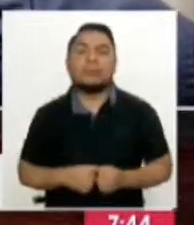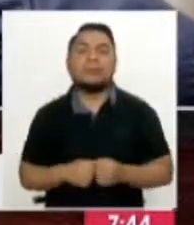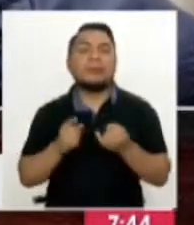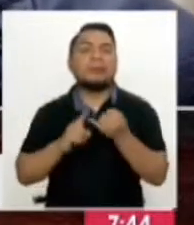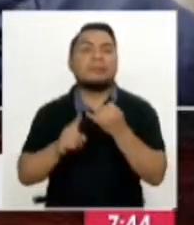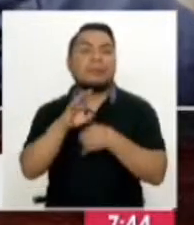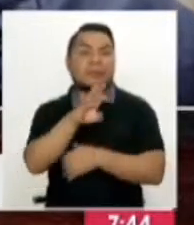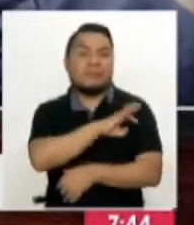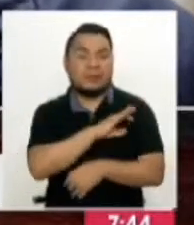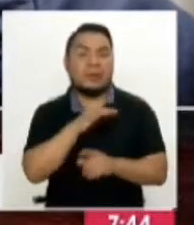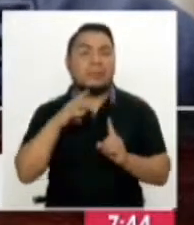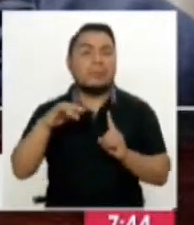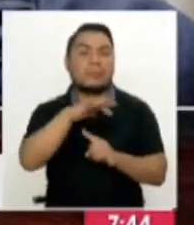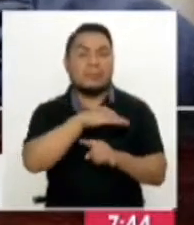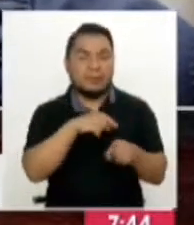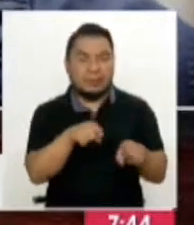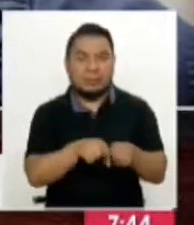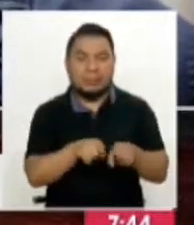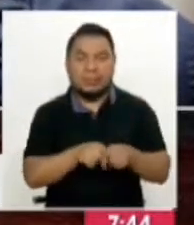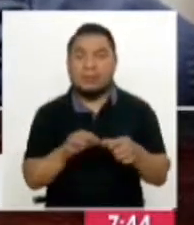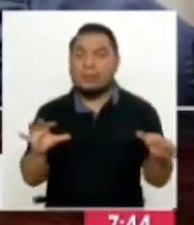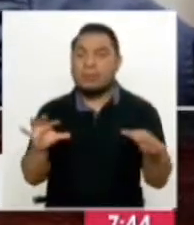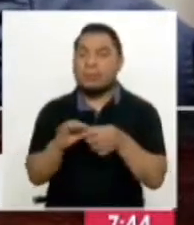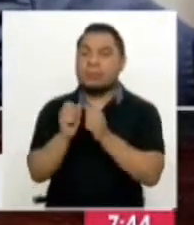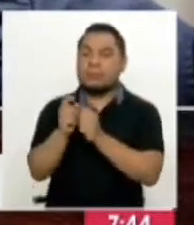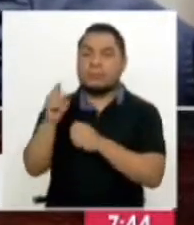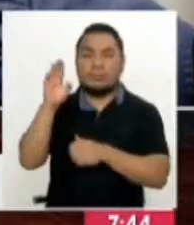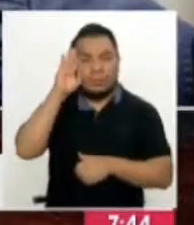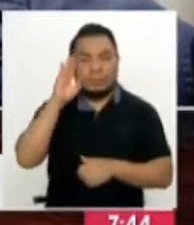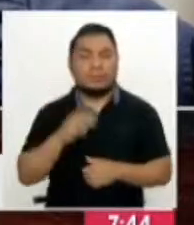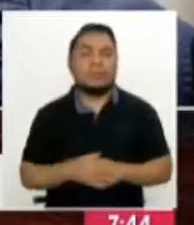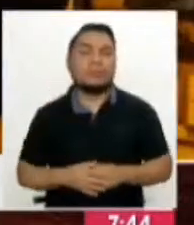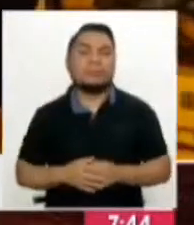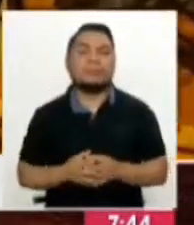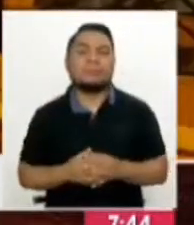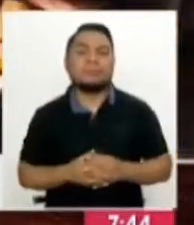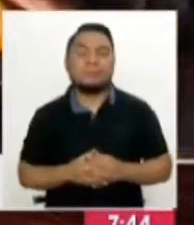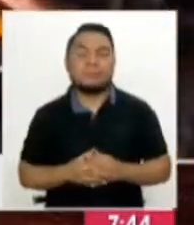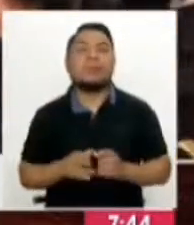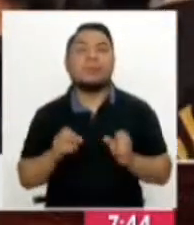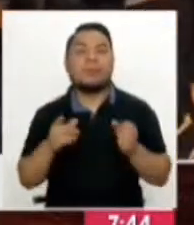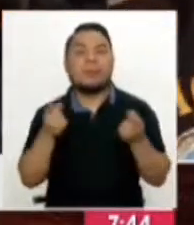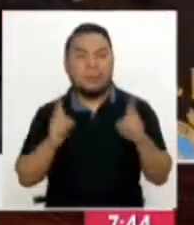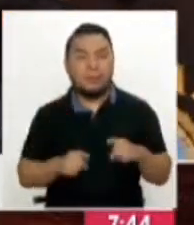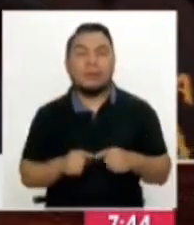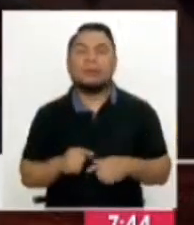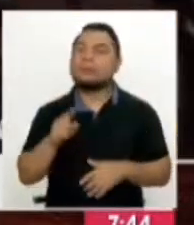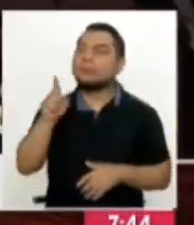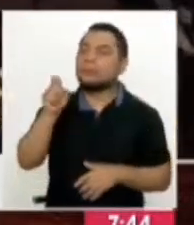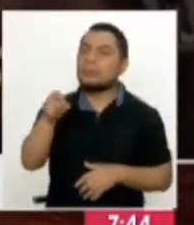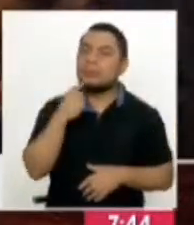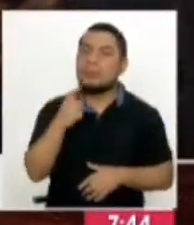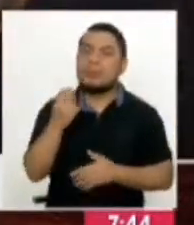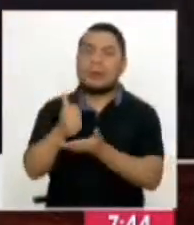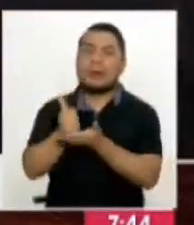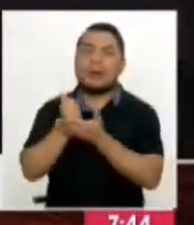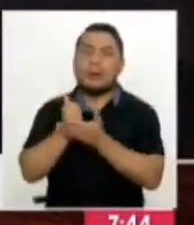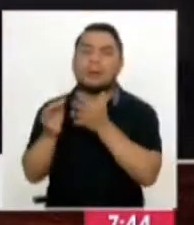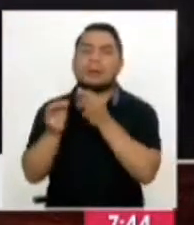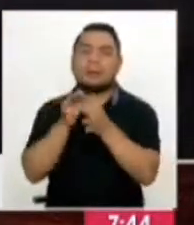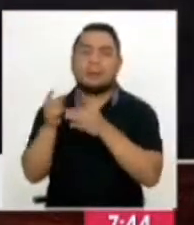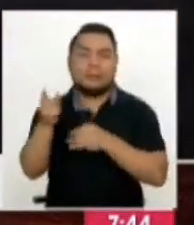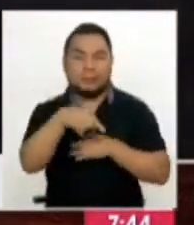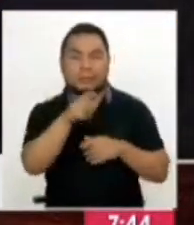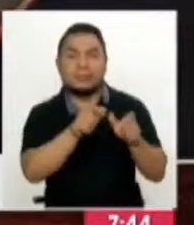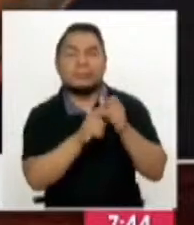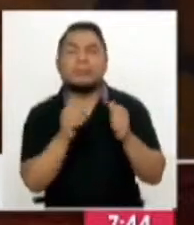ambiente, y en coordinación con la Policía Nacional. De acuerdo. Ahora, le pediría, doctor, para que nos ayude a explicarles a